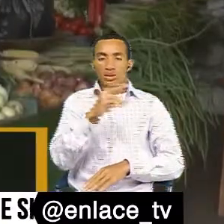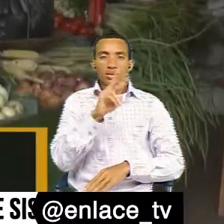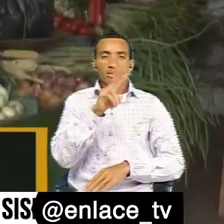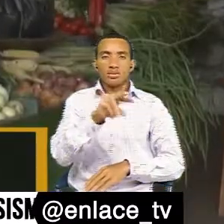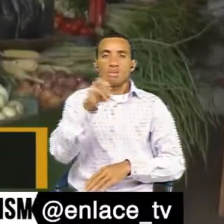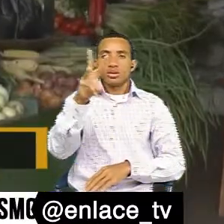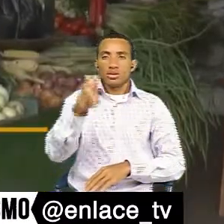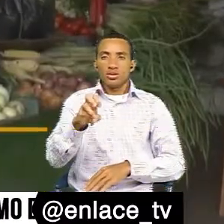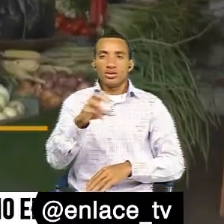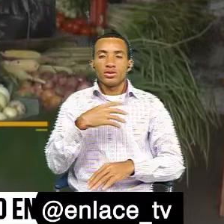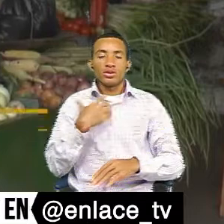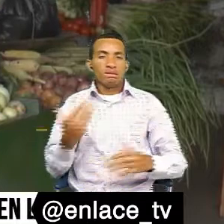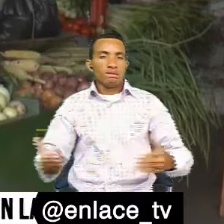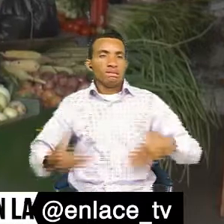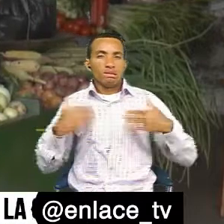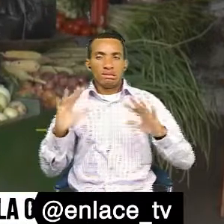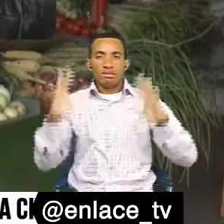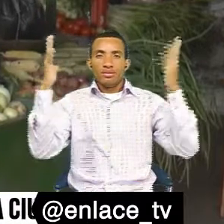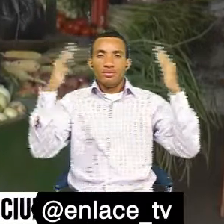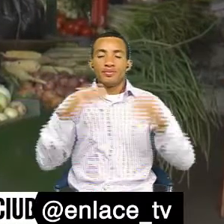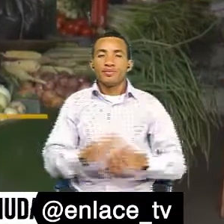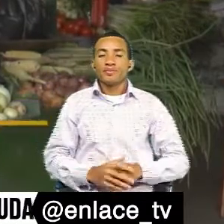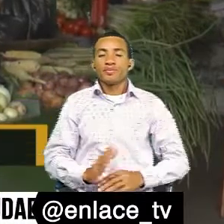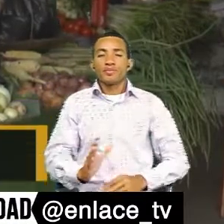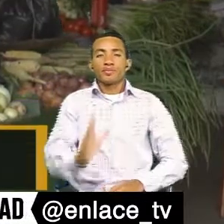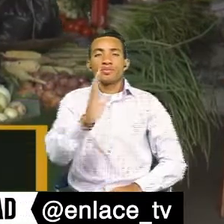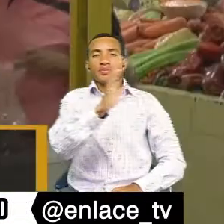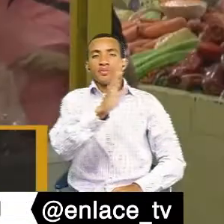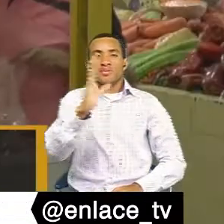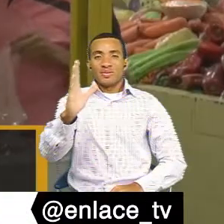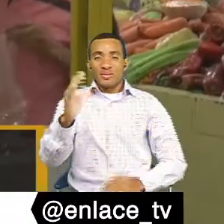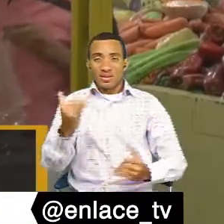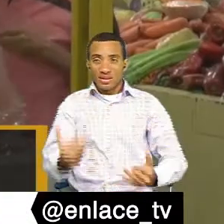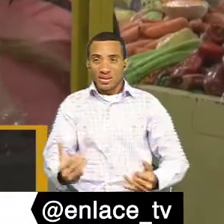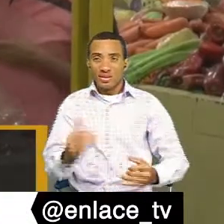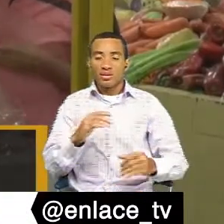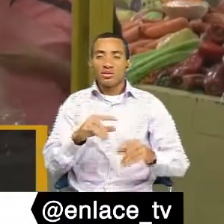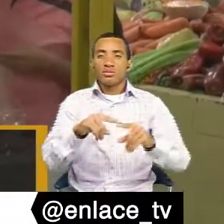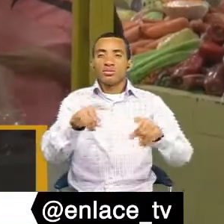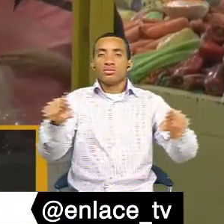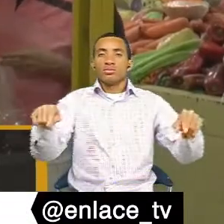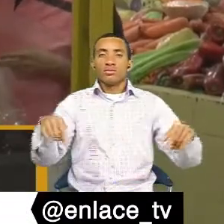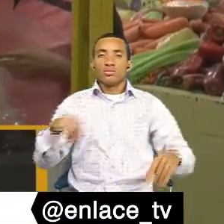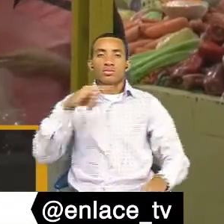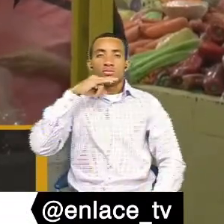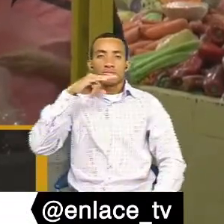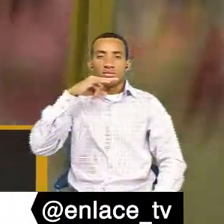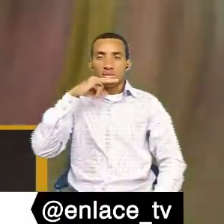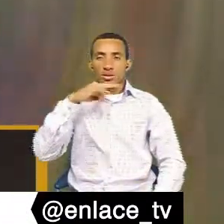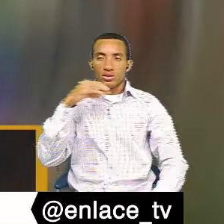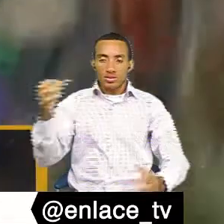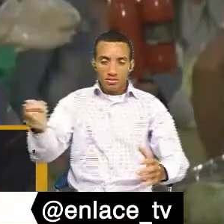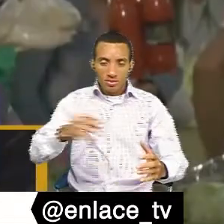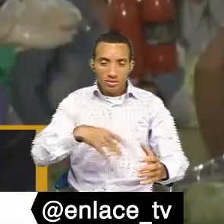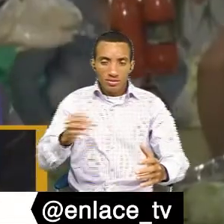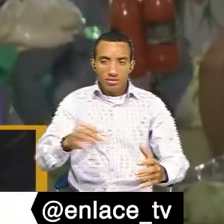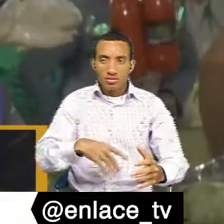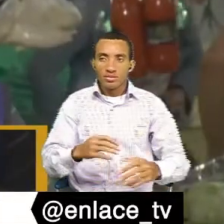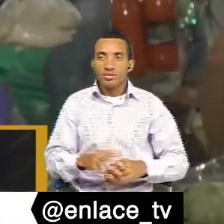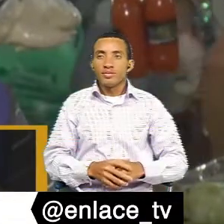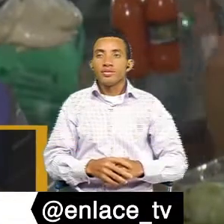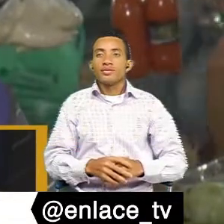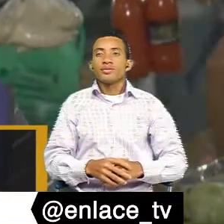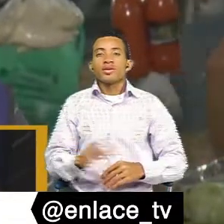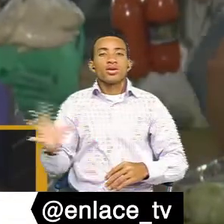comenzará el festejo con una eucaristía y una alborada musical en las instalaciones ubicadas en el sector de Torcoroma. Vengan a compartir juntos esta